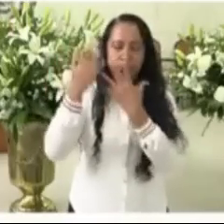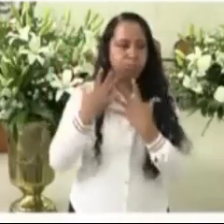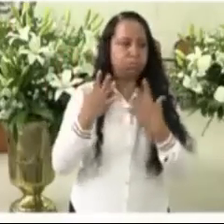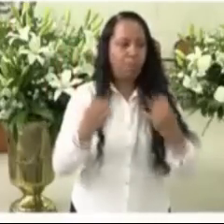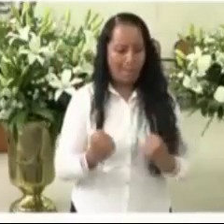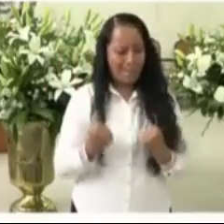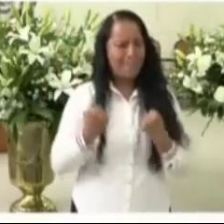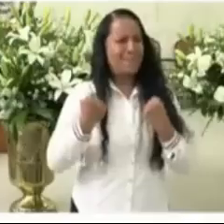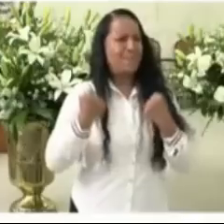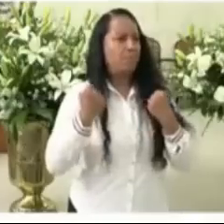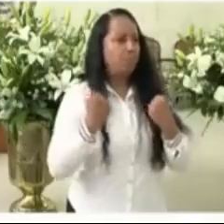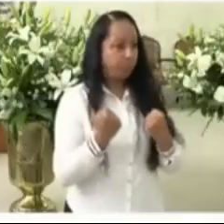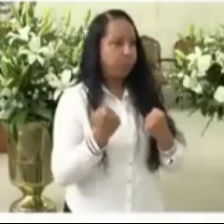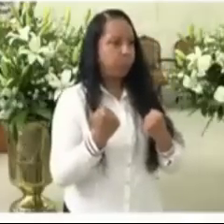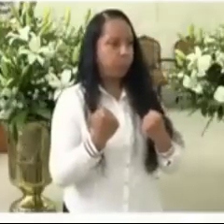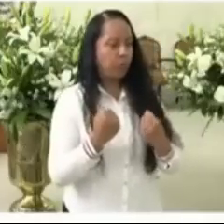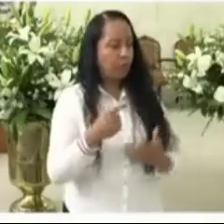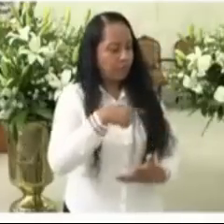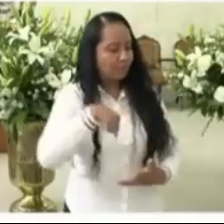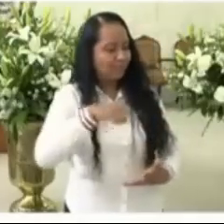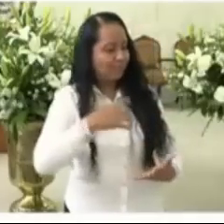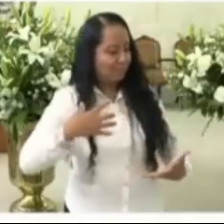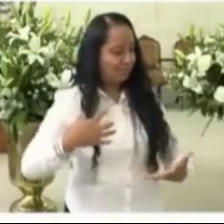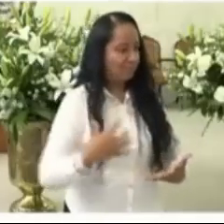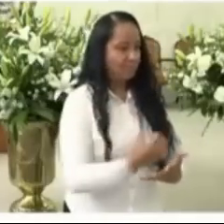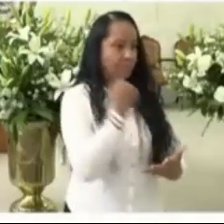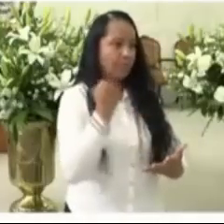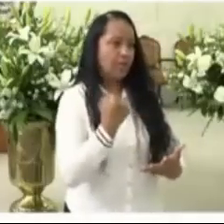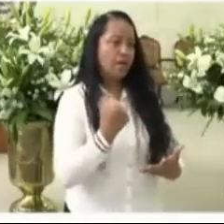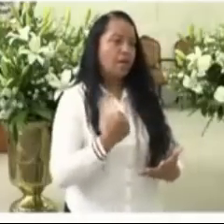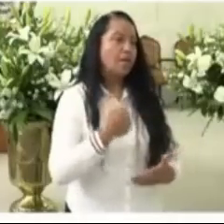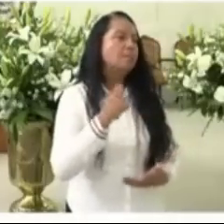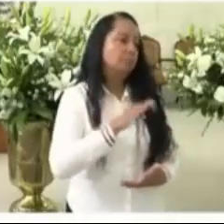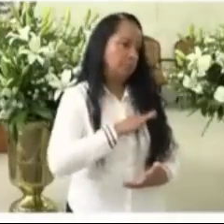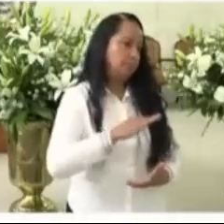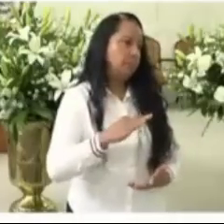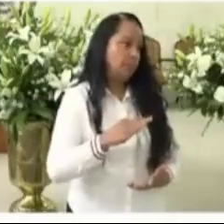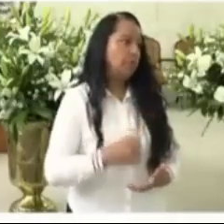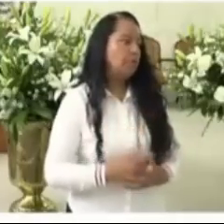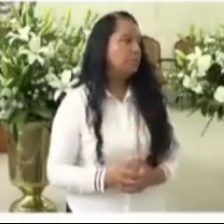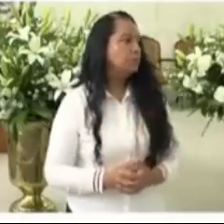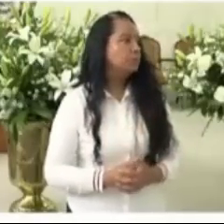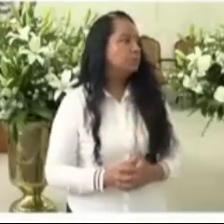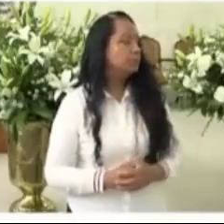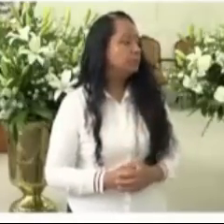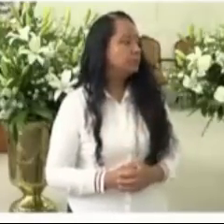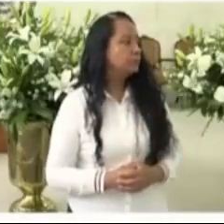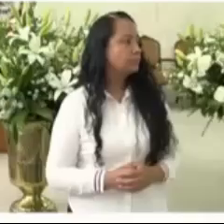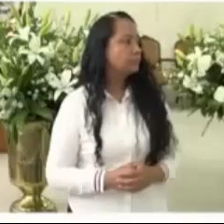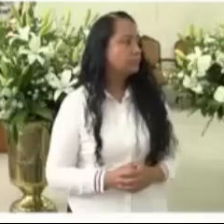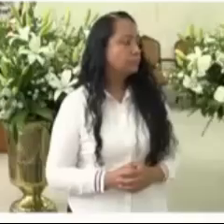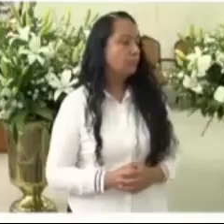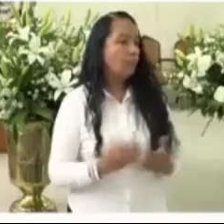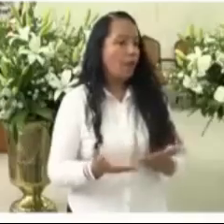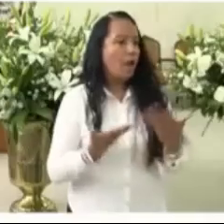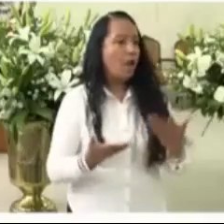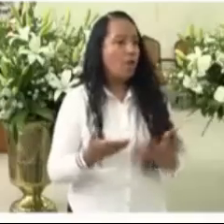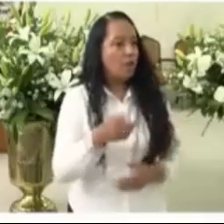destrucción de fortalezas. Y el arma espiritual, entre otras que Dios nos ha dado, es la